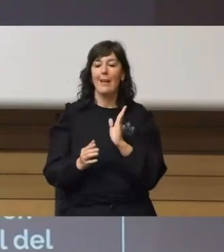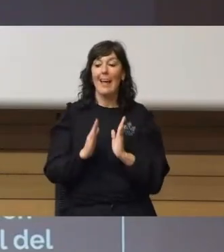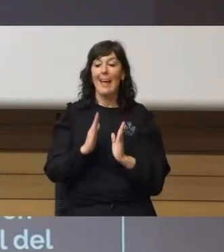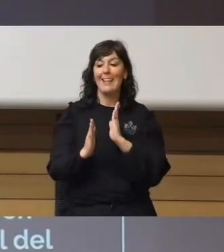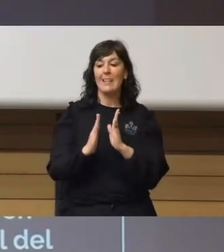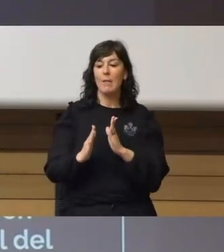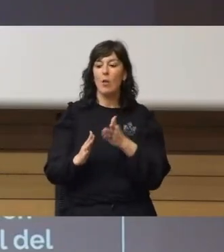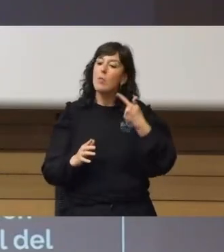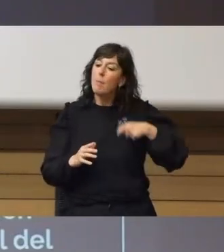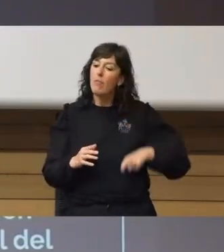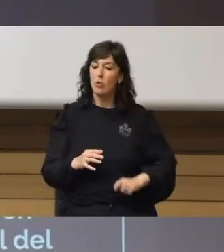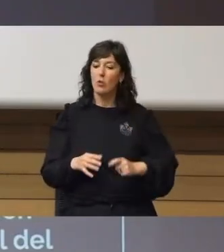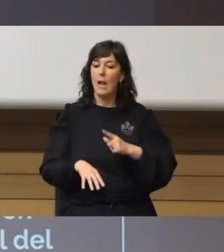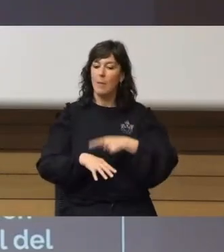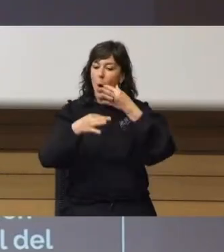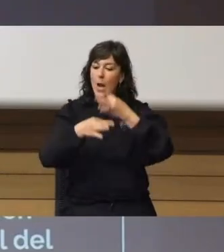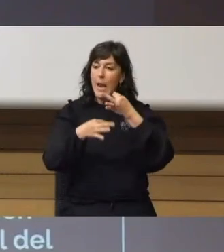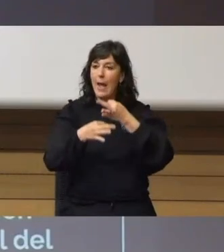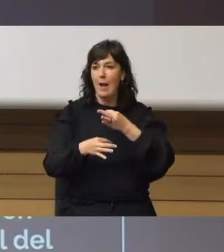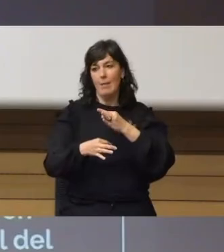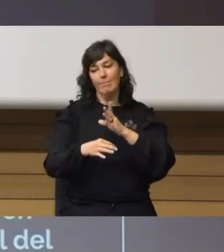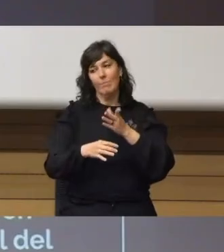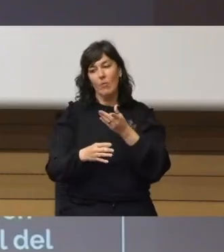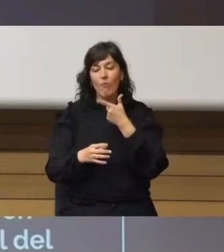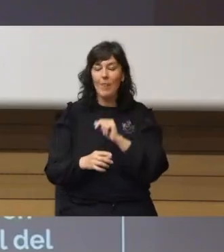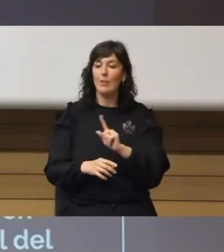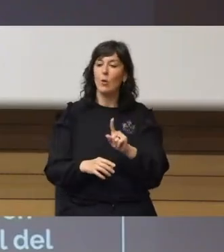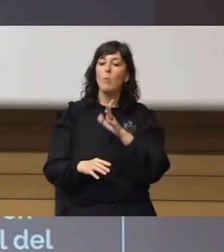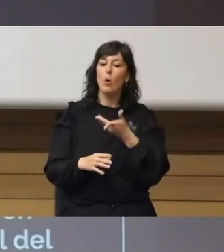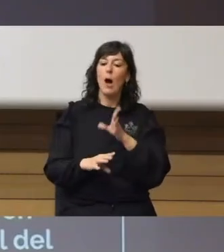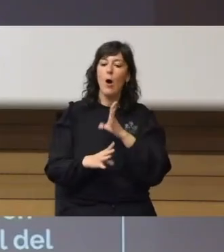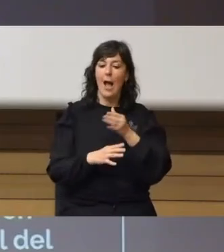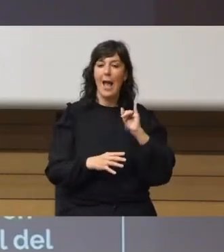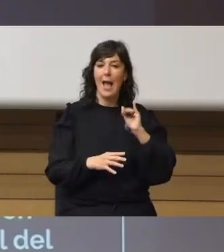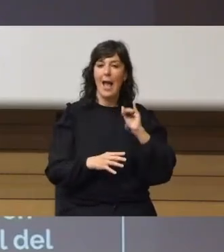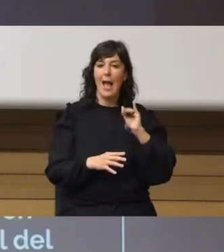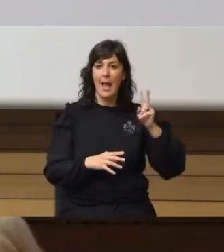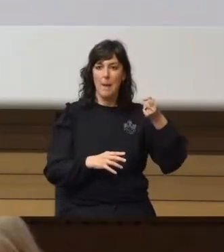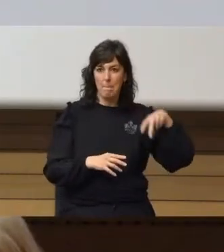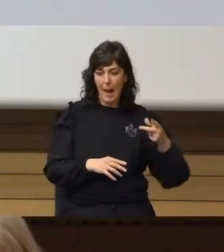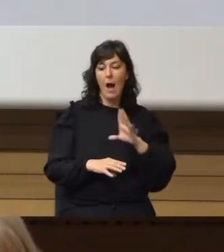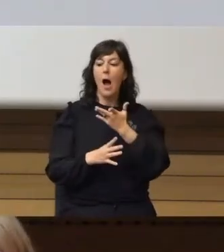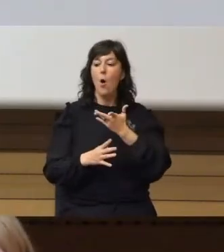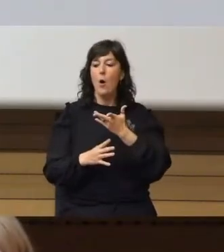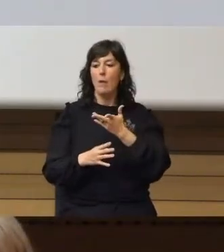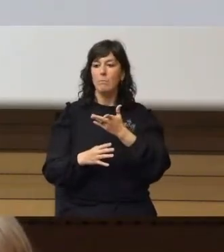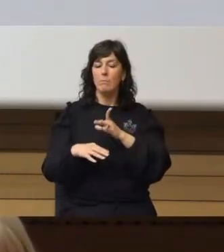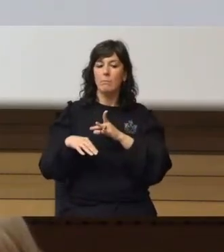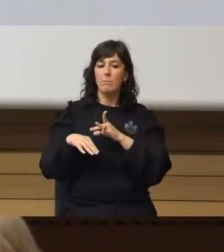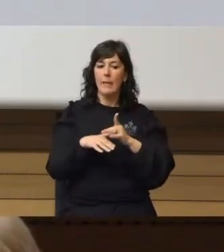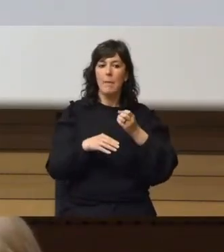la suerte de contar con Iván Castro Sánchez. Actualmente es director de Bienestar y Conductas Adictivas en